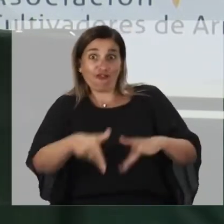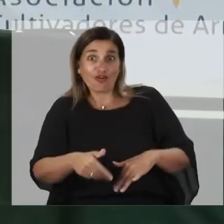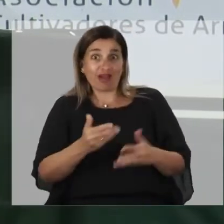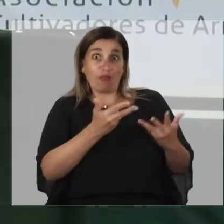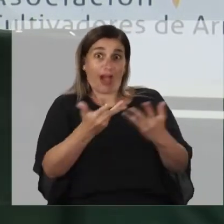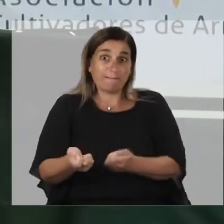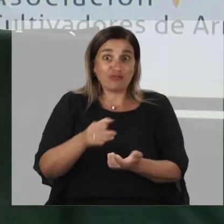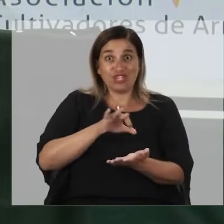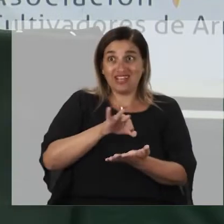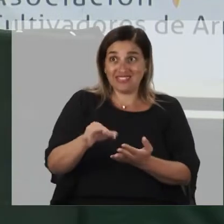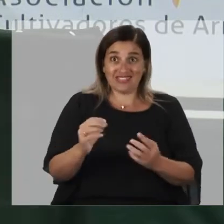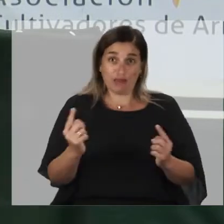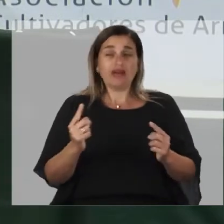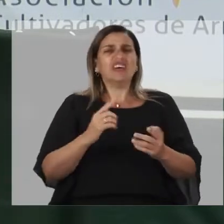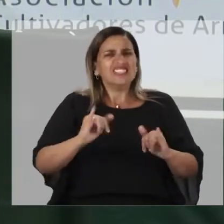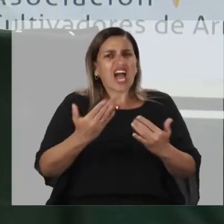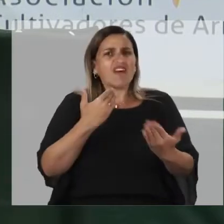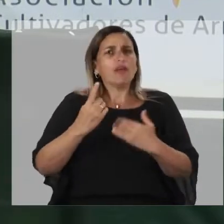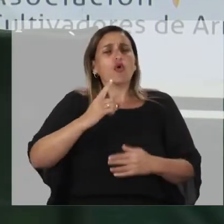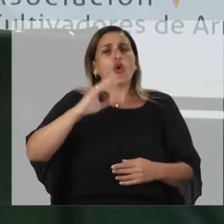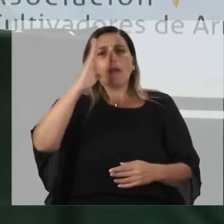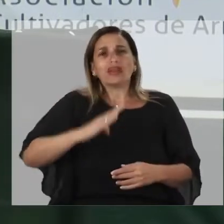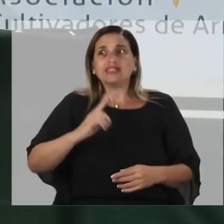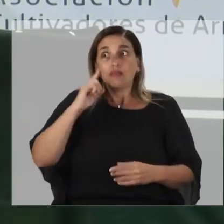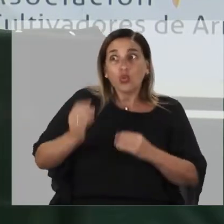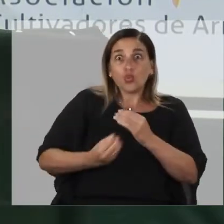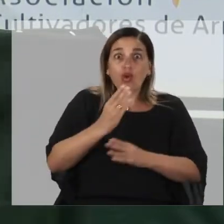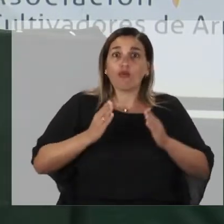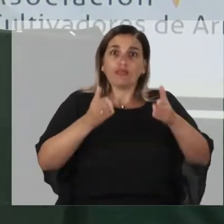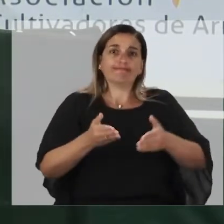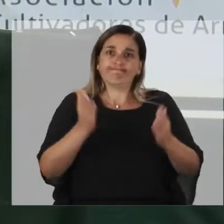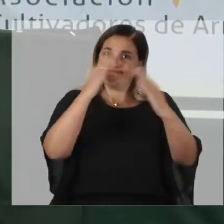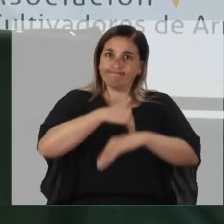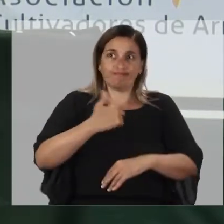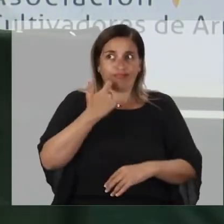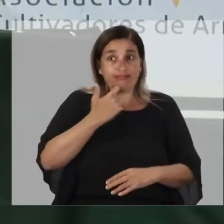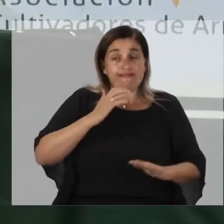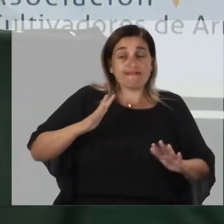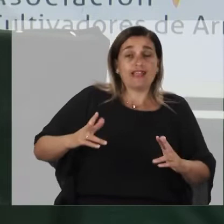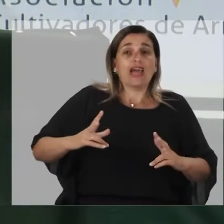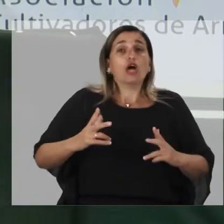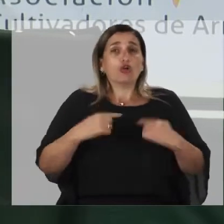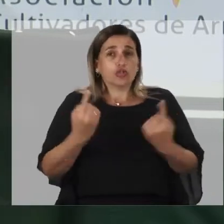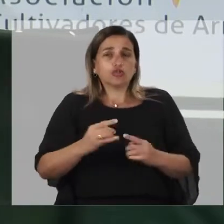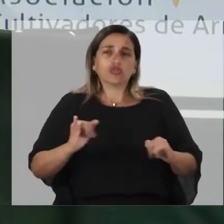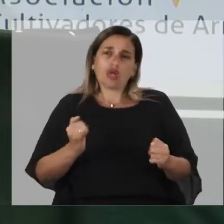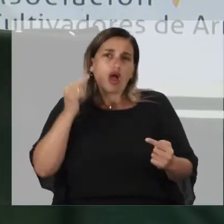sistema. Por supuesto que hemos hablado con Brasil para un nuevo puente. Hasta ahora no lo hemos logrado.